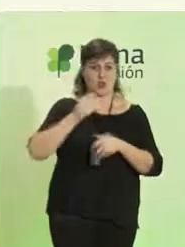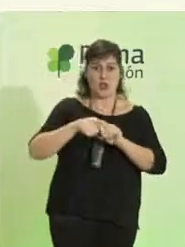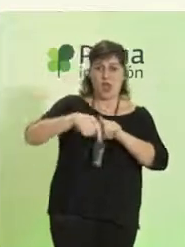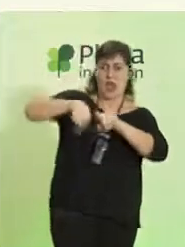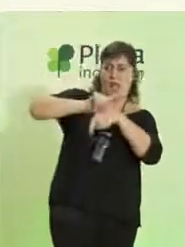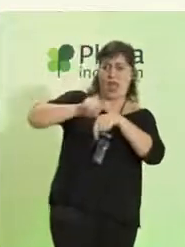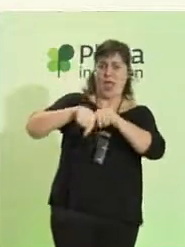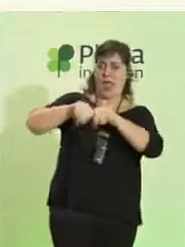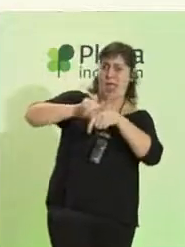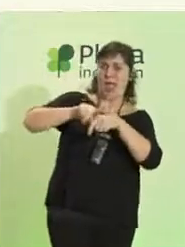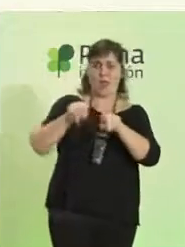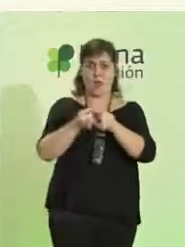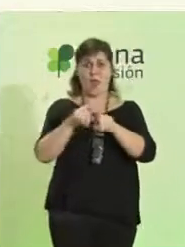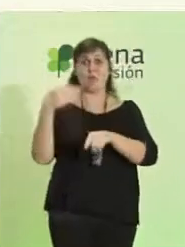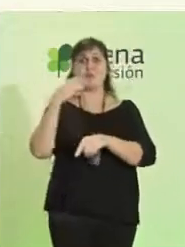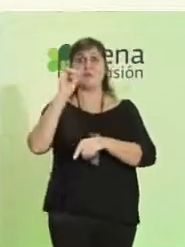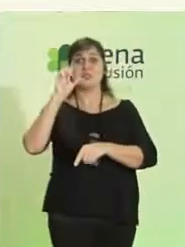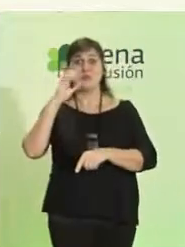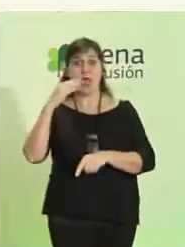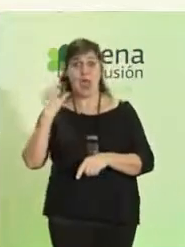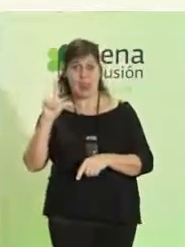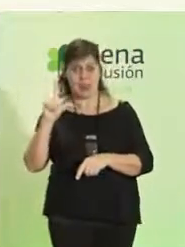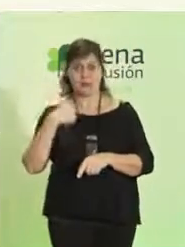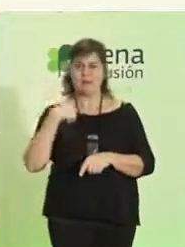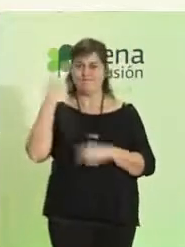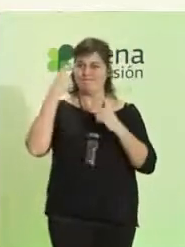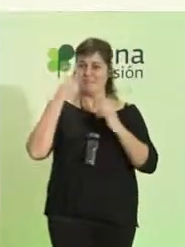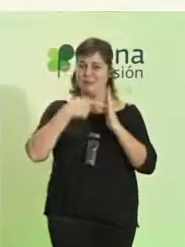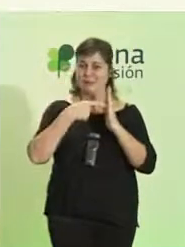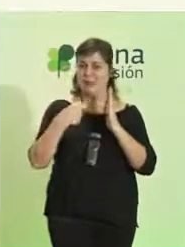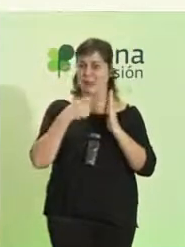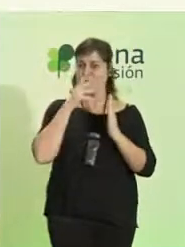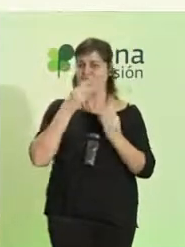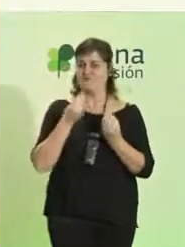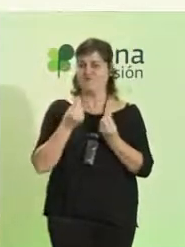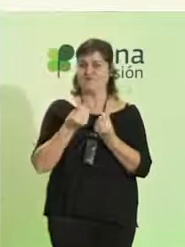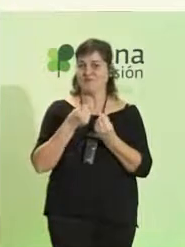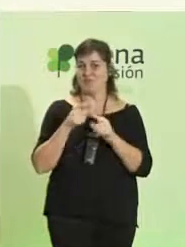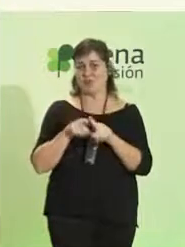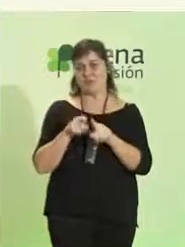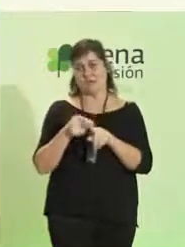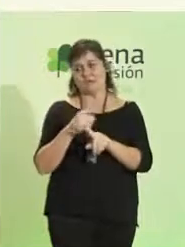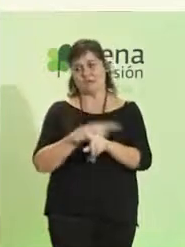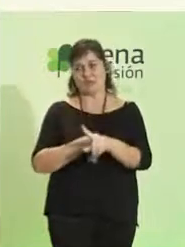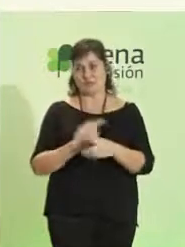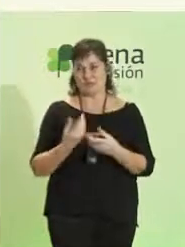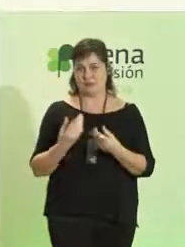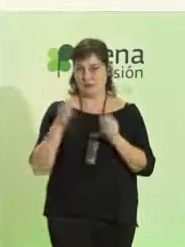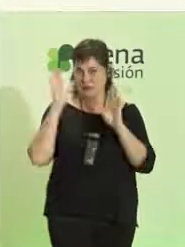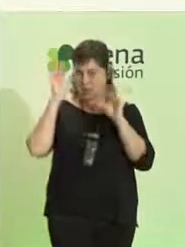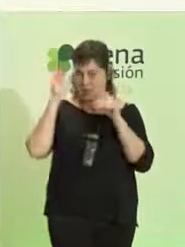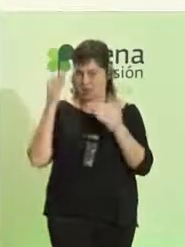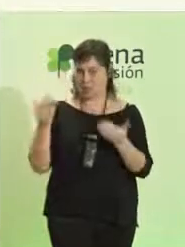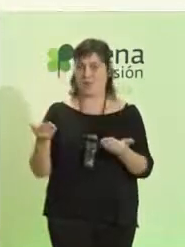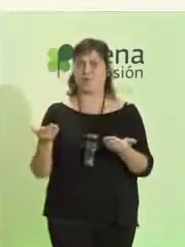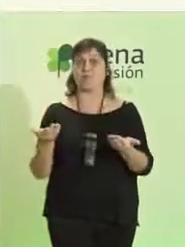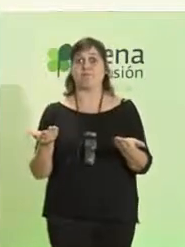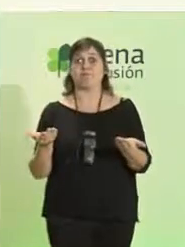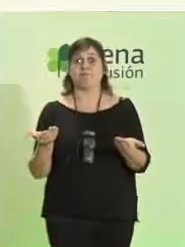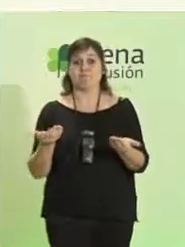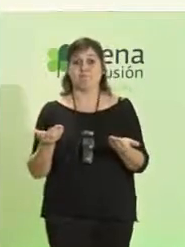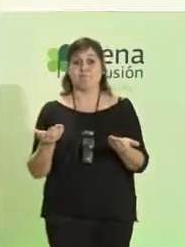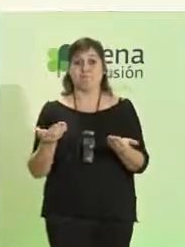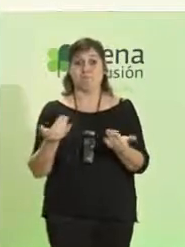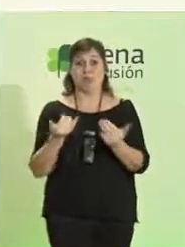creo que ya está bien, ¿no? Y intenté quitarlo, pues como con esta sensación de nos estamos pasando. Y hubo un momento en el